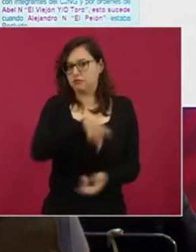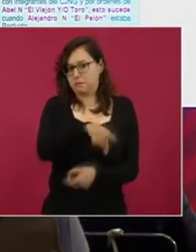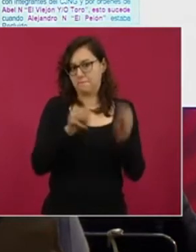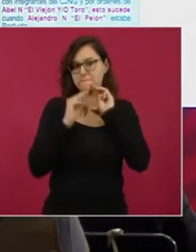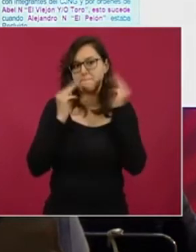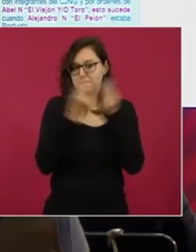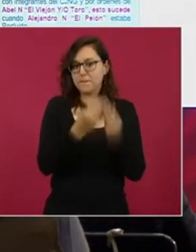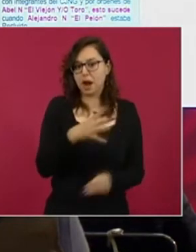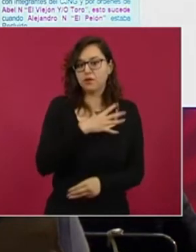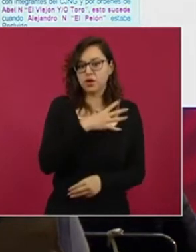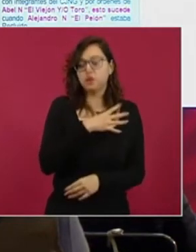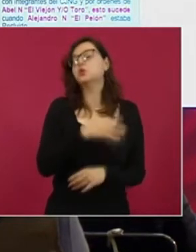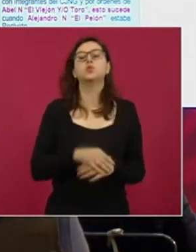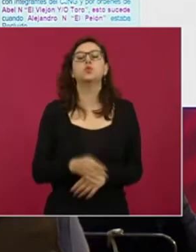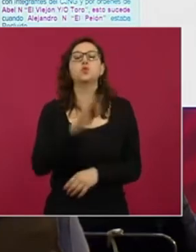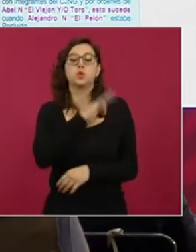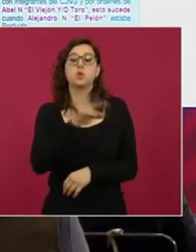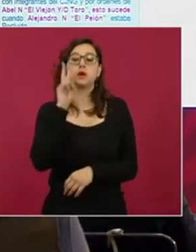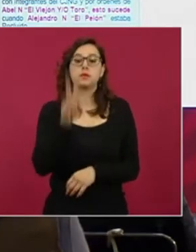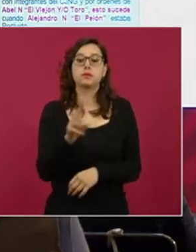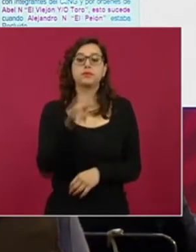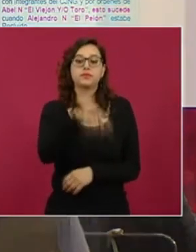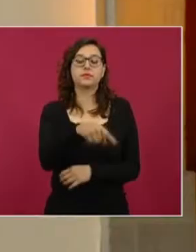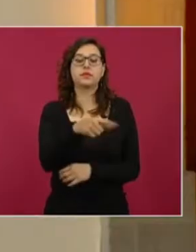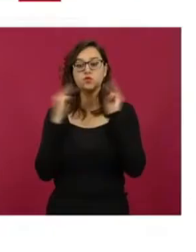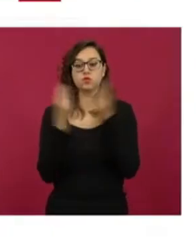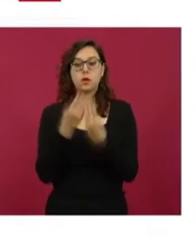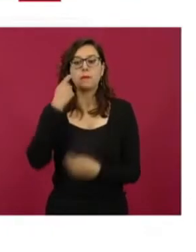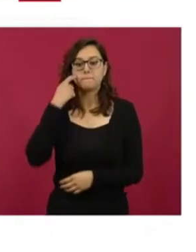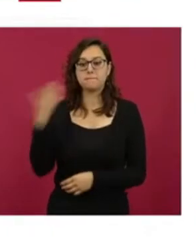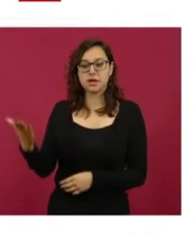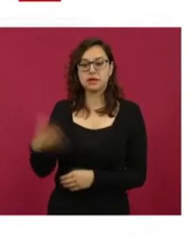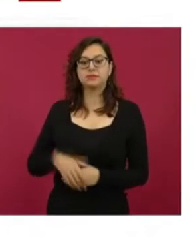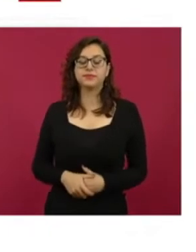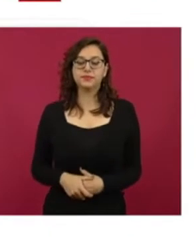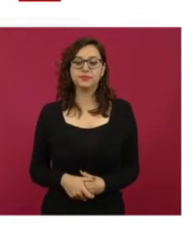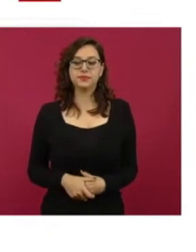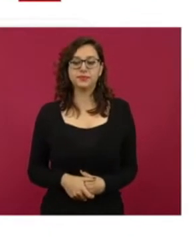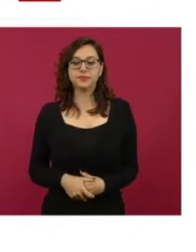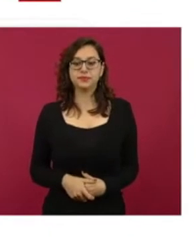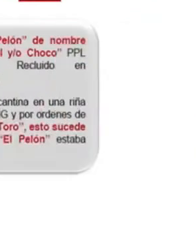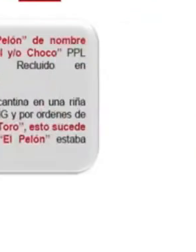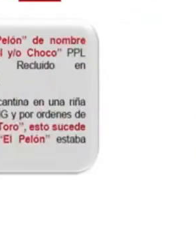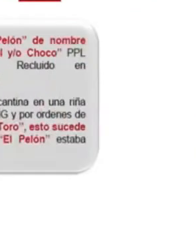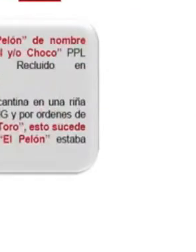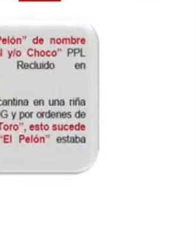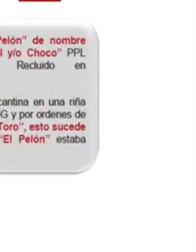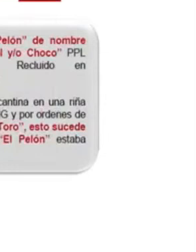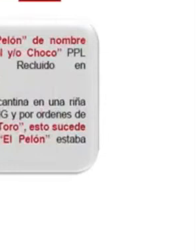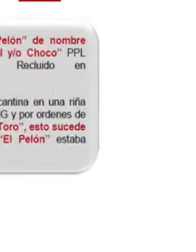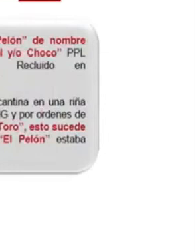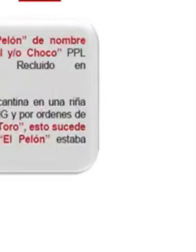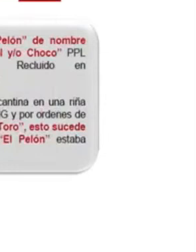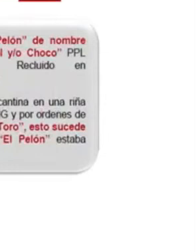era sicario de los Templarios. En 2014, el sicario fue detenido en Mazamitla y es recluido en un penal de Jalisco por